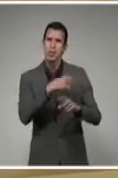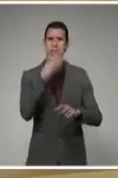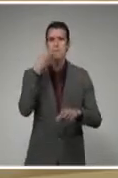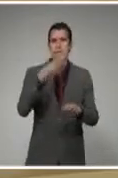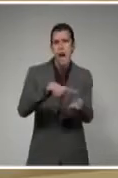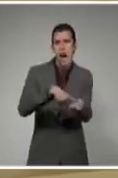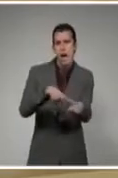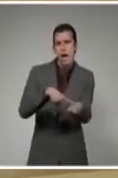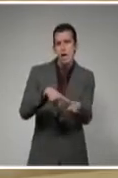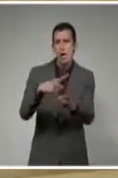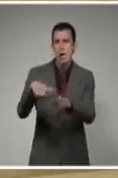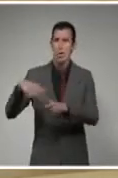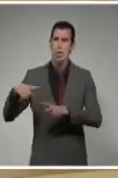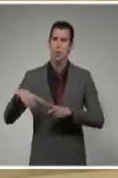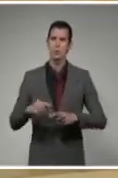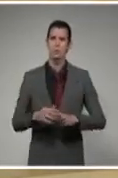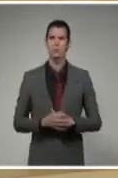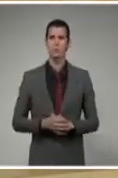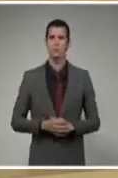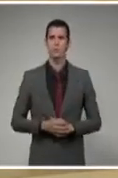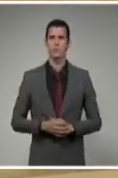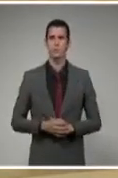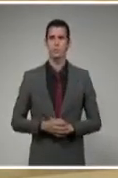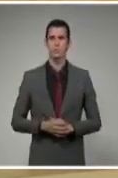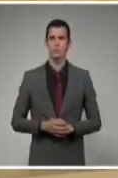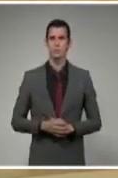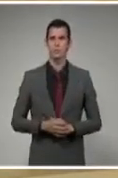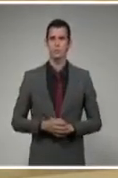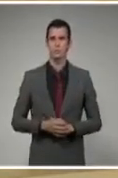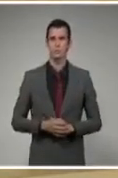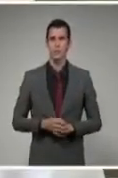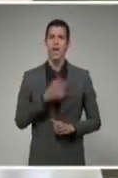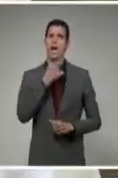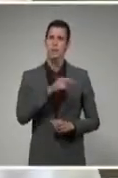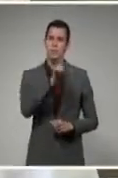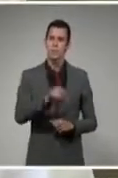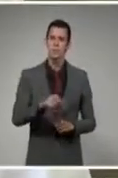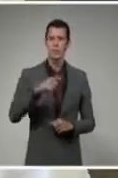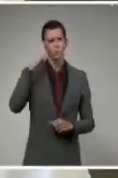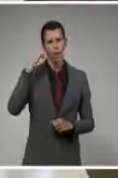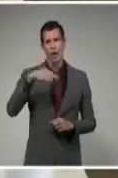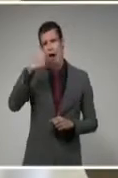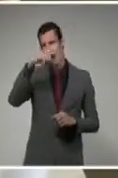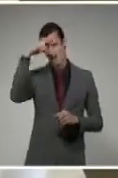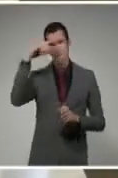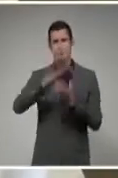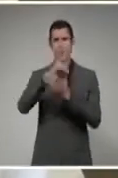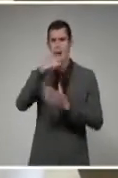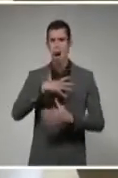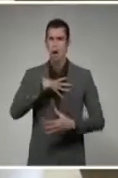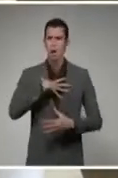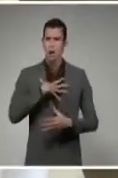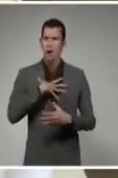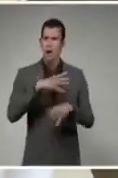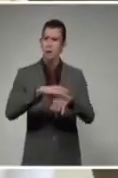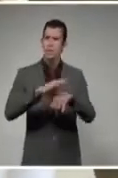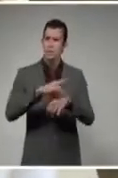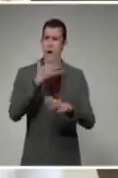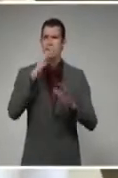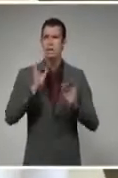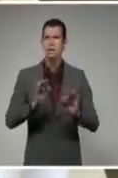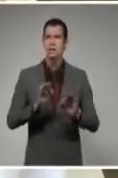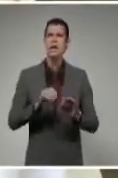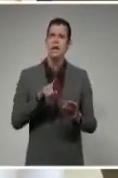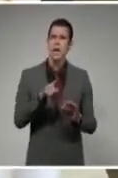diabéticos, aquellos pacientes que padecen padecen de asma bronquial. Se le dio un consentimiento informado que ellos tienen